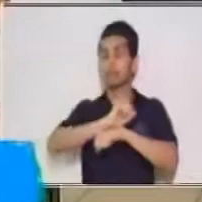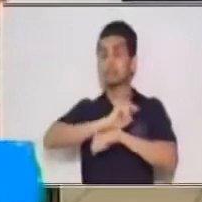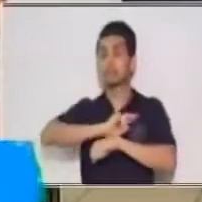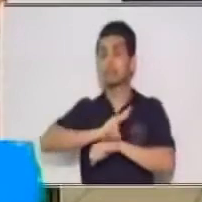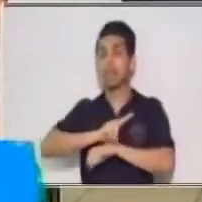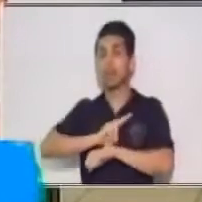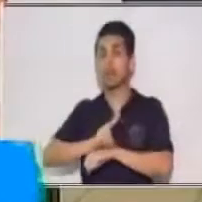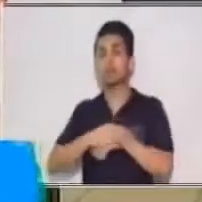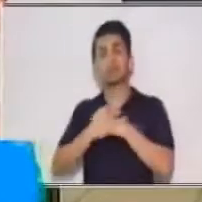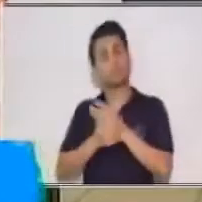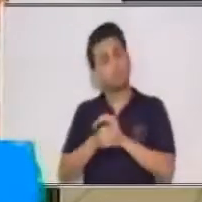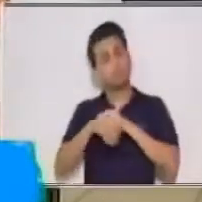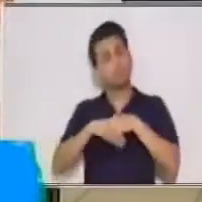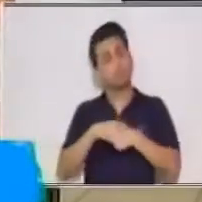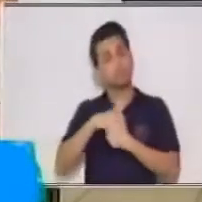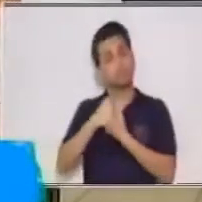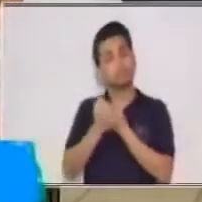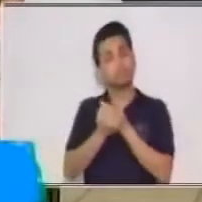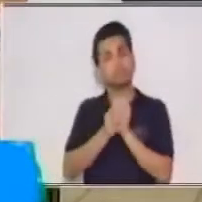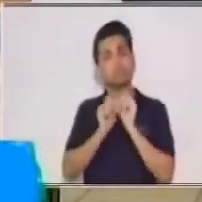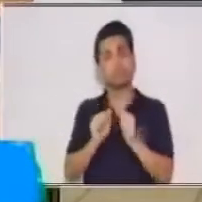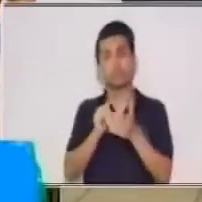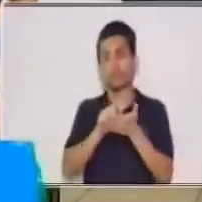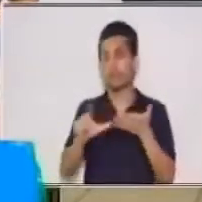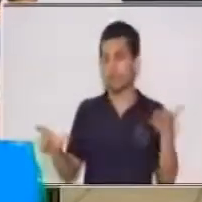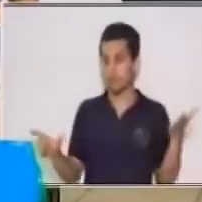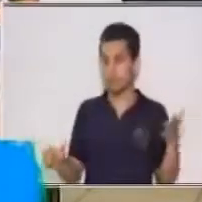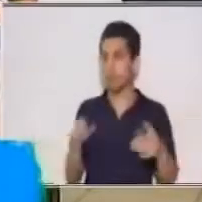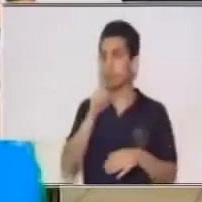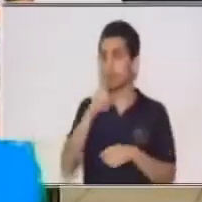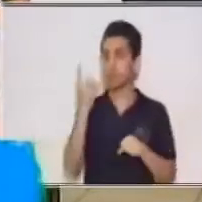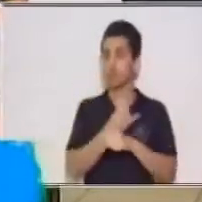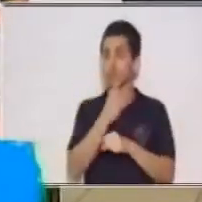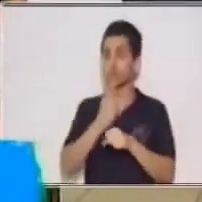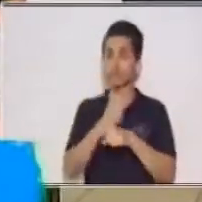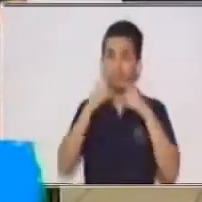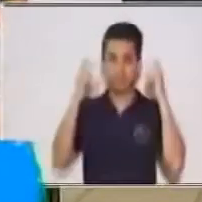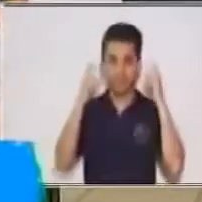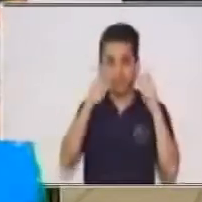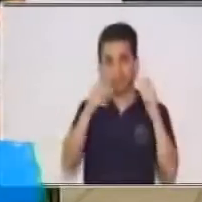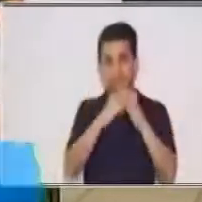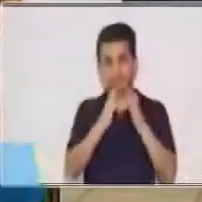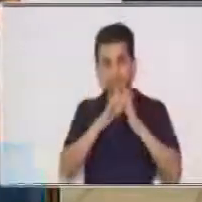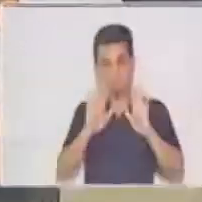completamente desinfectadas y prevengas enfermedades. Utiliza tu mascarilla y quédate en casa.